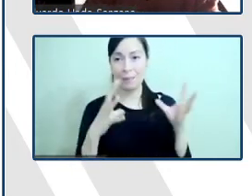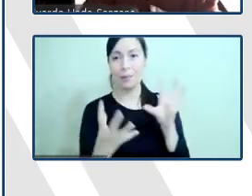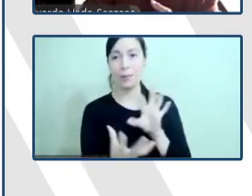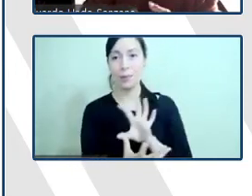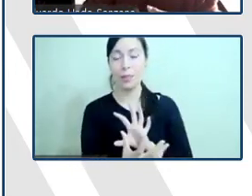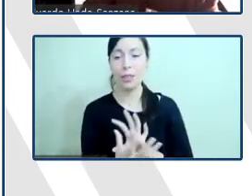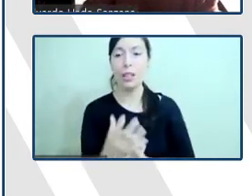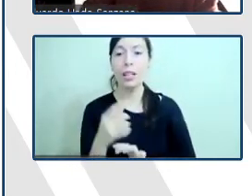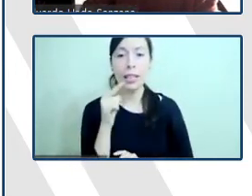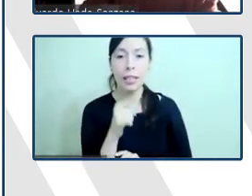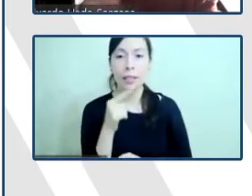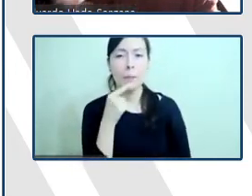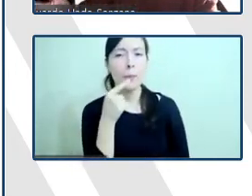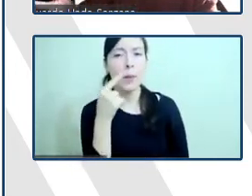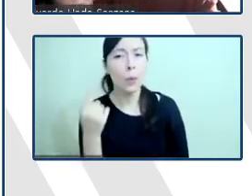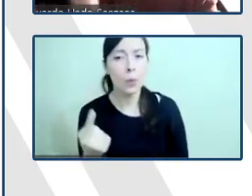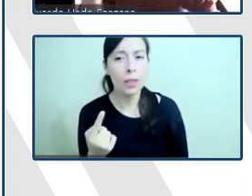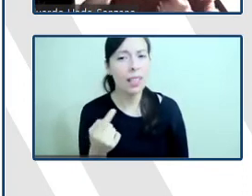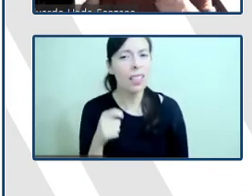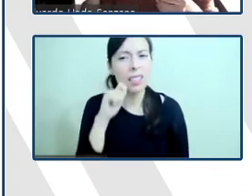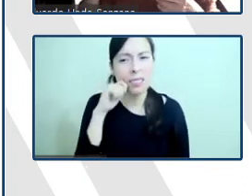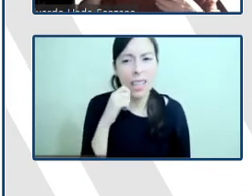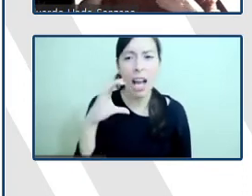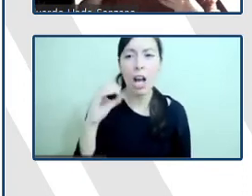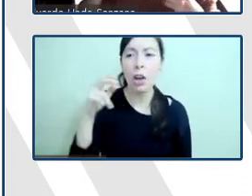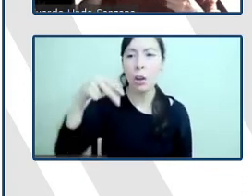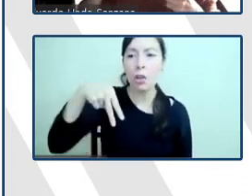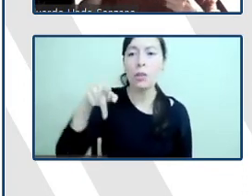vale la pena hacerse la pregunta, ¿qué es la constante solar?